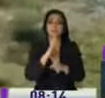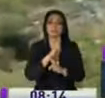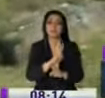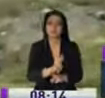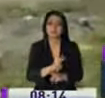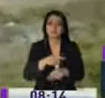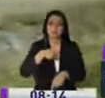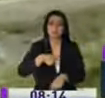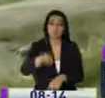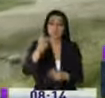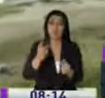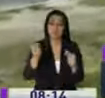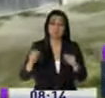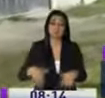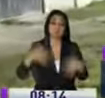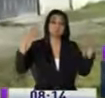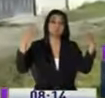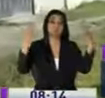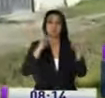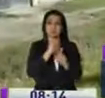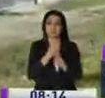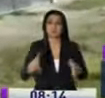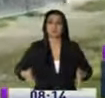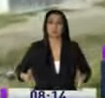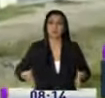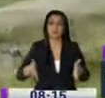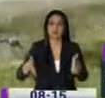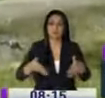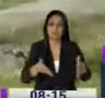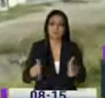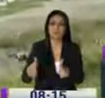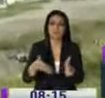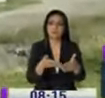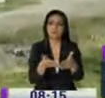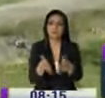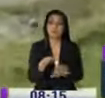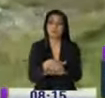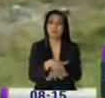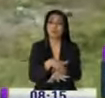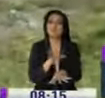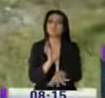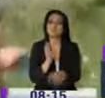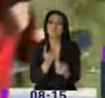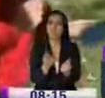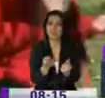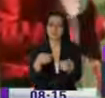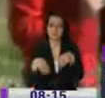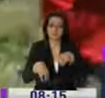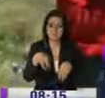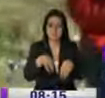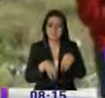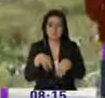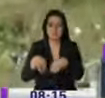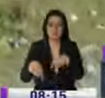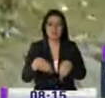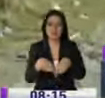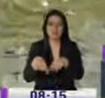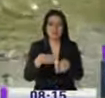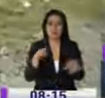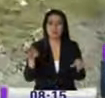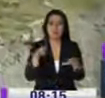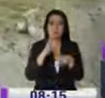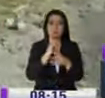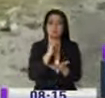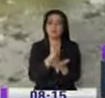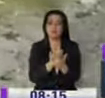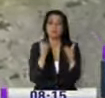los límites de velocidad, pese a que la calle está así, con mucha más razón, hay muchísimas piedras aquí, muchísimo polvo en el verano,